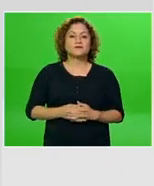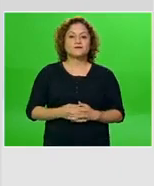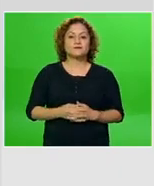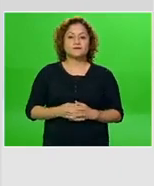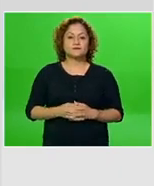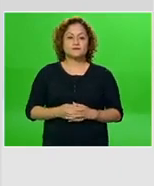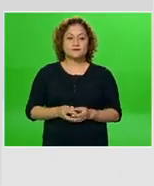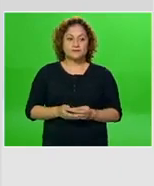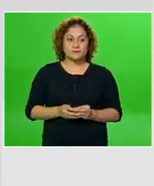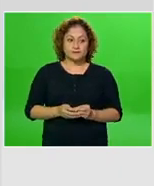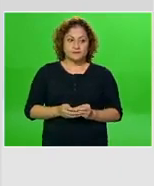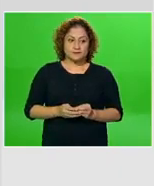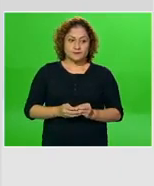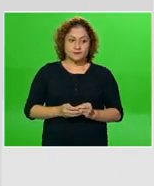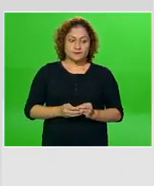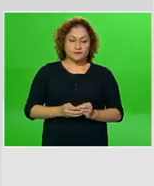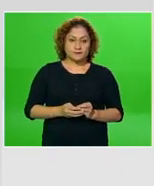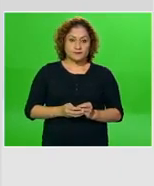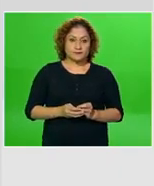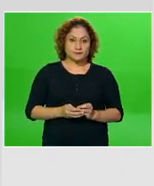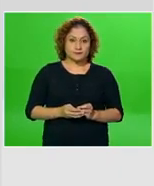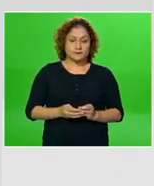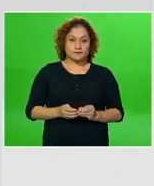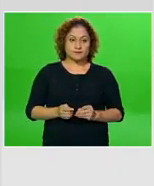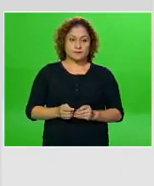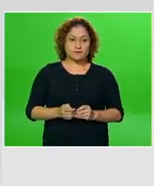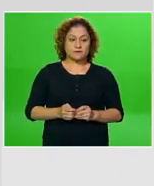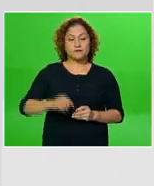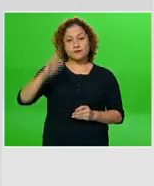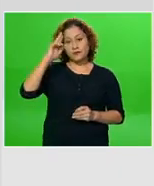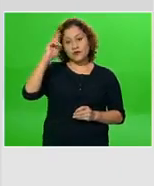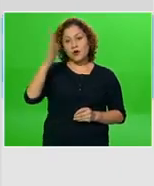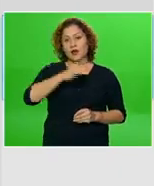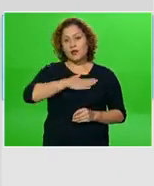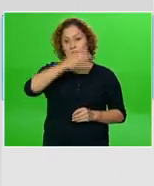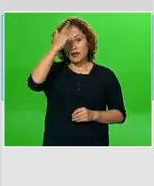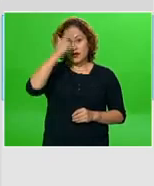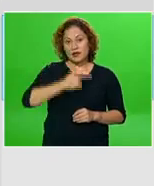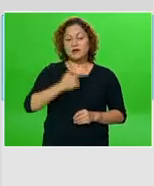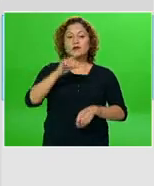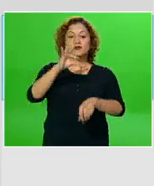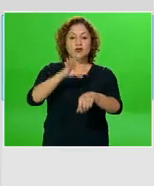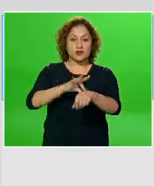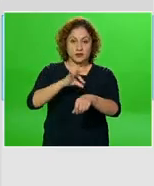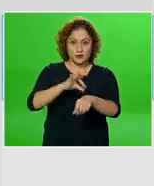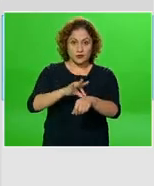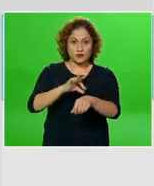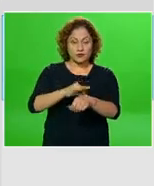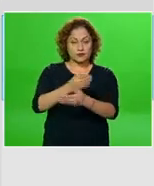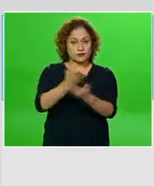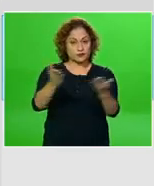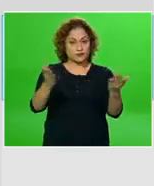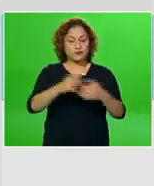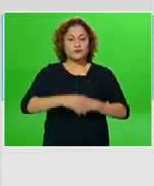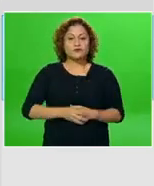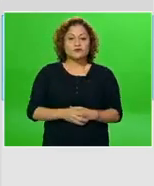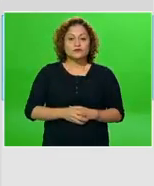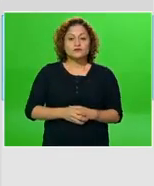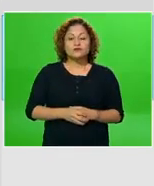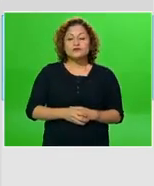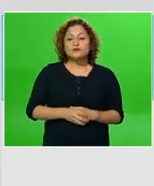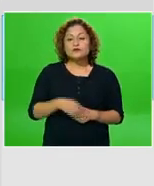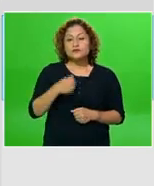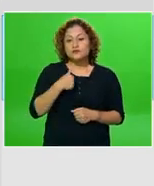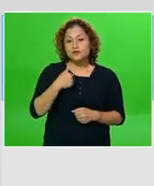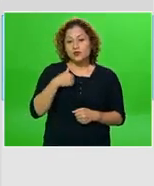gracias qué tan muy buenas noches doctores para todos tengo rápidamente